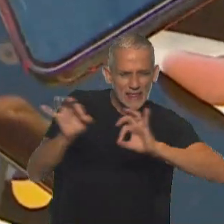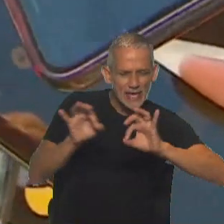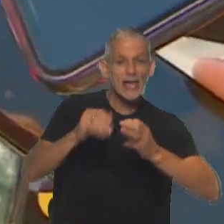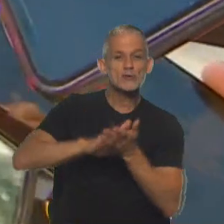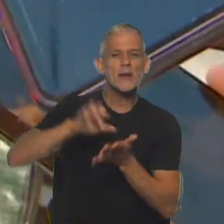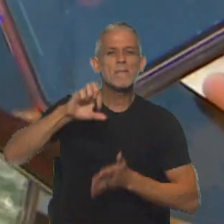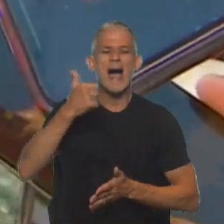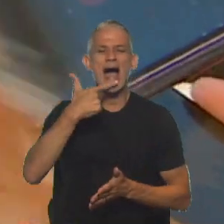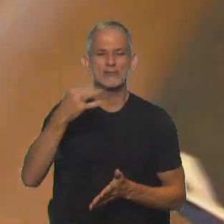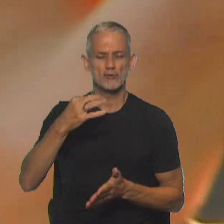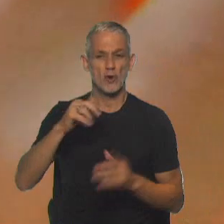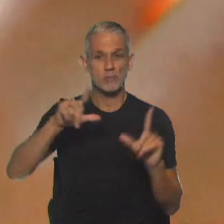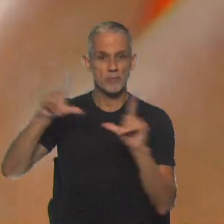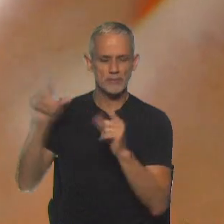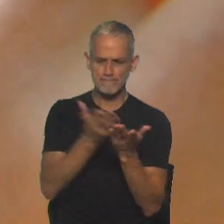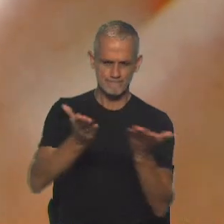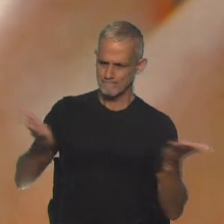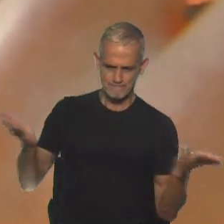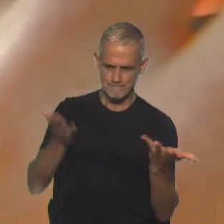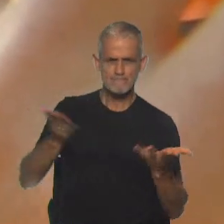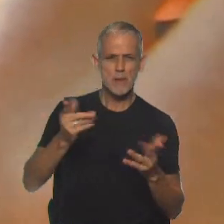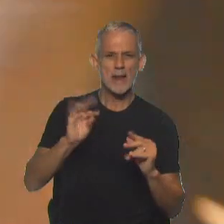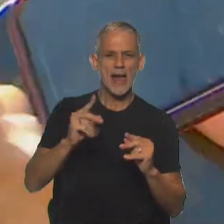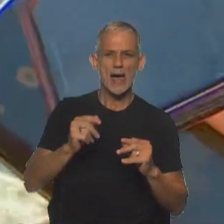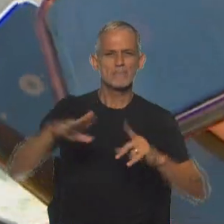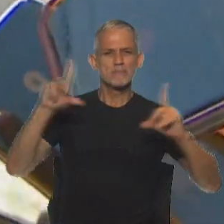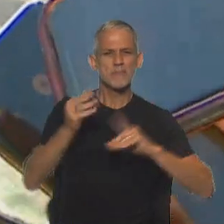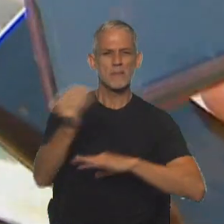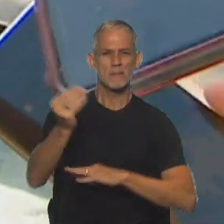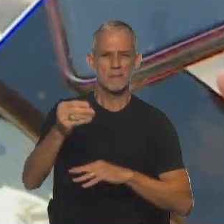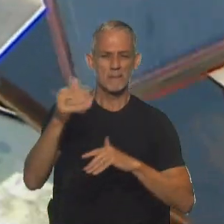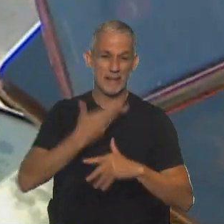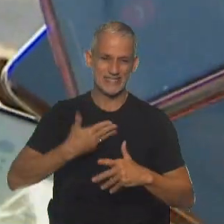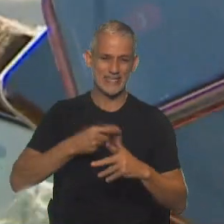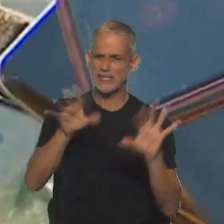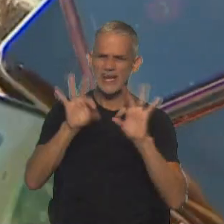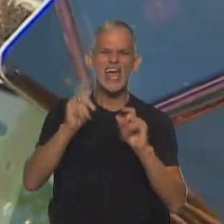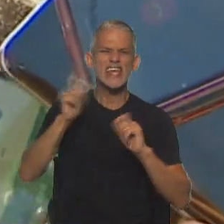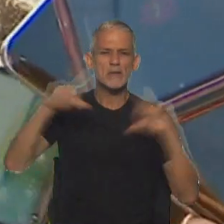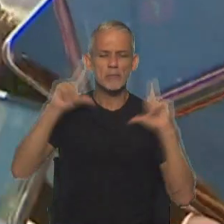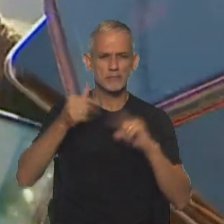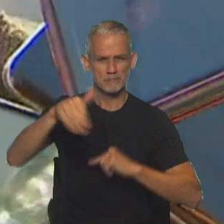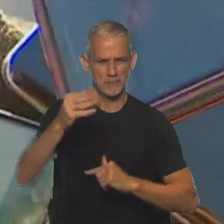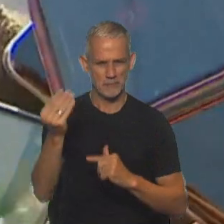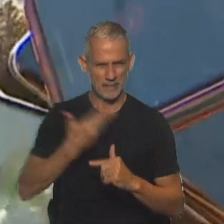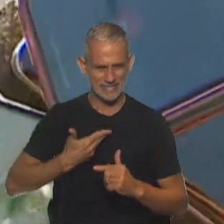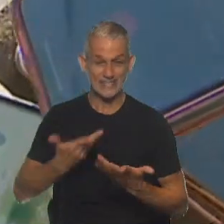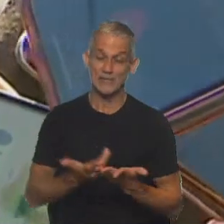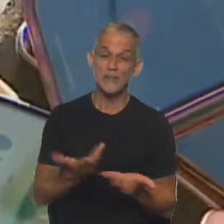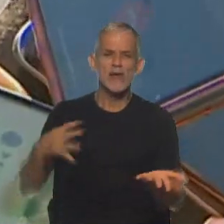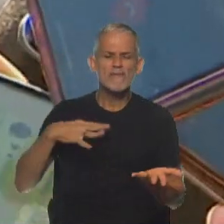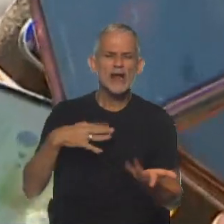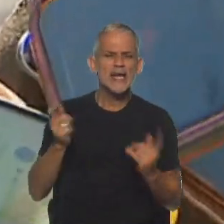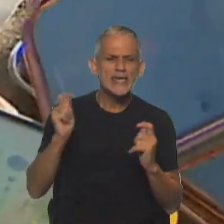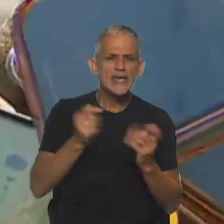a las PASO, a la posibilidad de que nuestros candidatos y candidatas en la fórmula presidencial se elijan a partir de PASO. Todavía, por supuesto, esta definición de quiénes